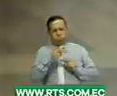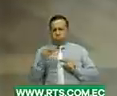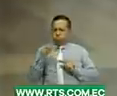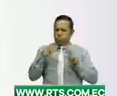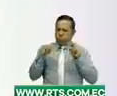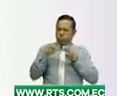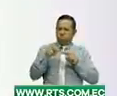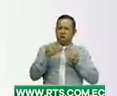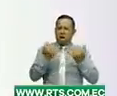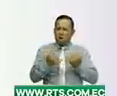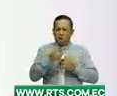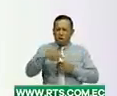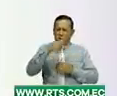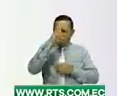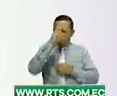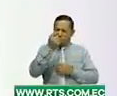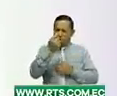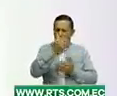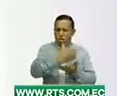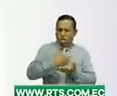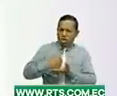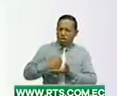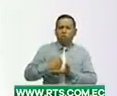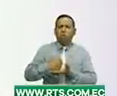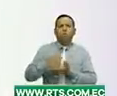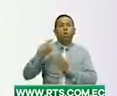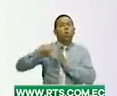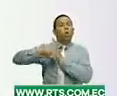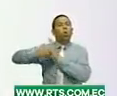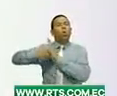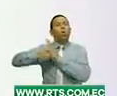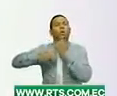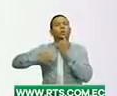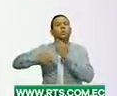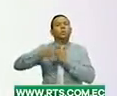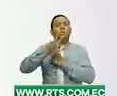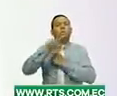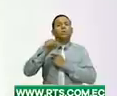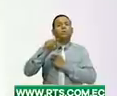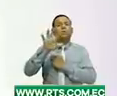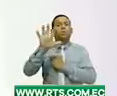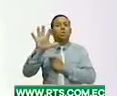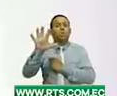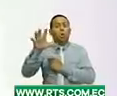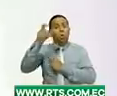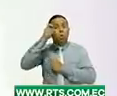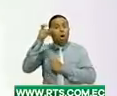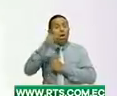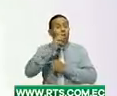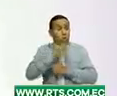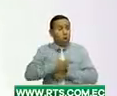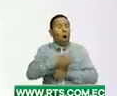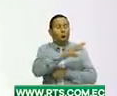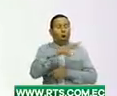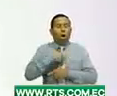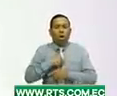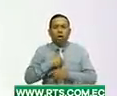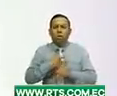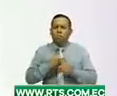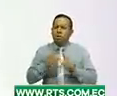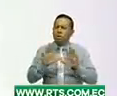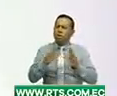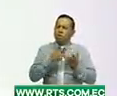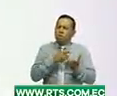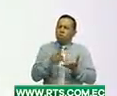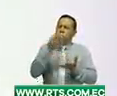peculado. Contraloría dice debió haber sido 32.5 y esto es lo que acoge Fiscalía. Ahora, ¿cuánto es lo que realmente se pagó? Esto es muy